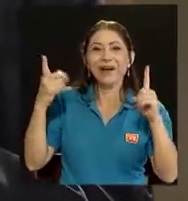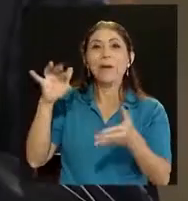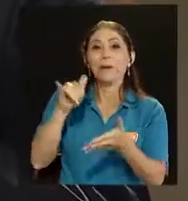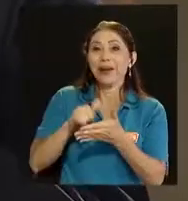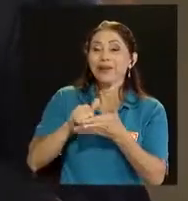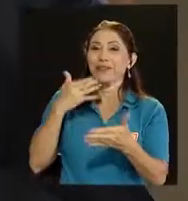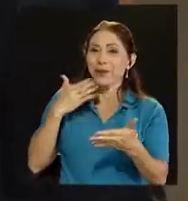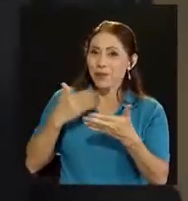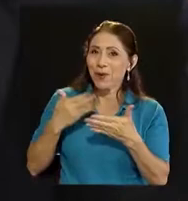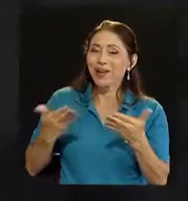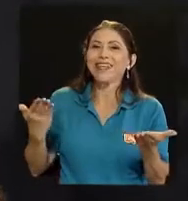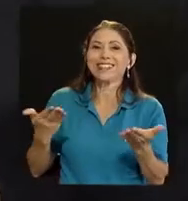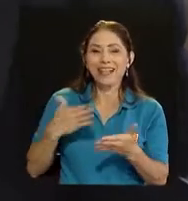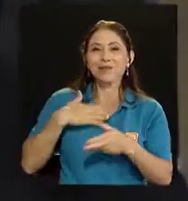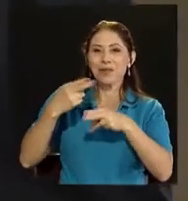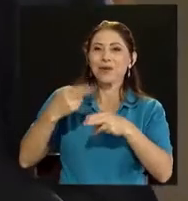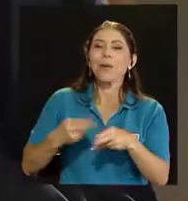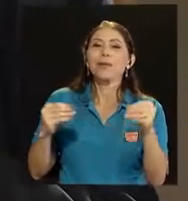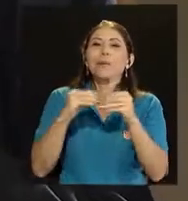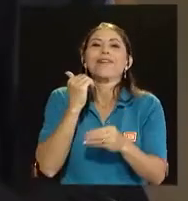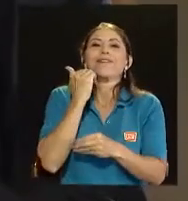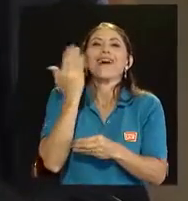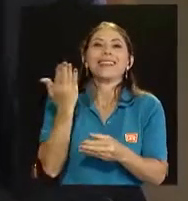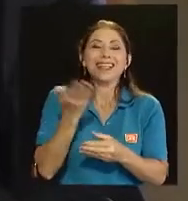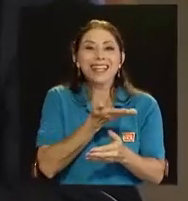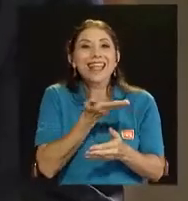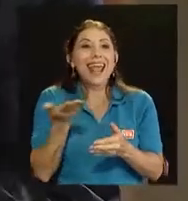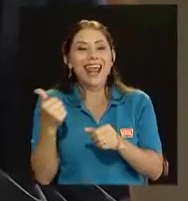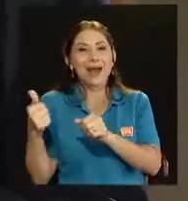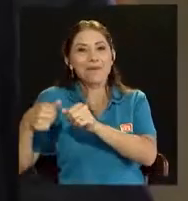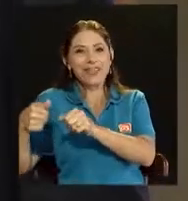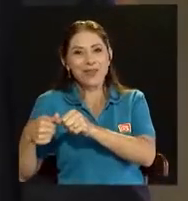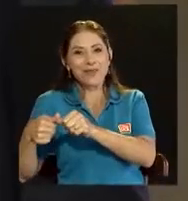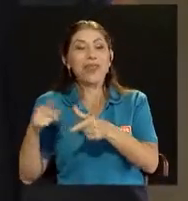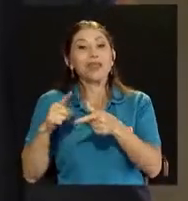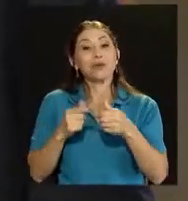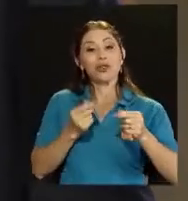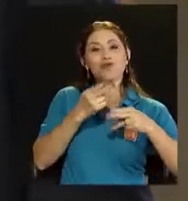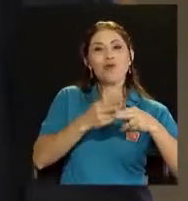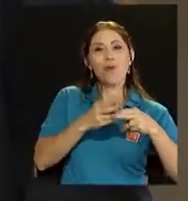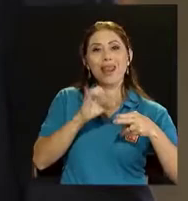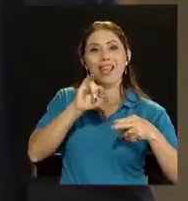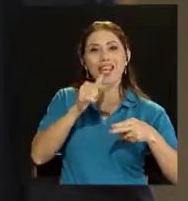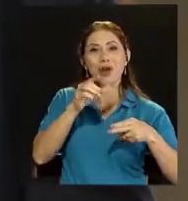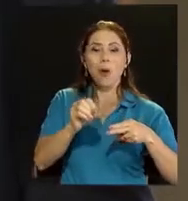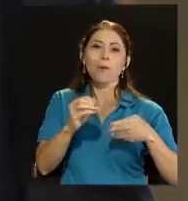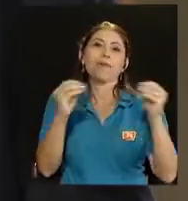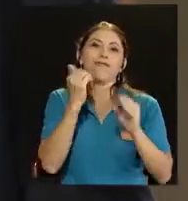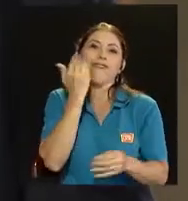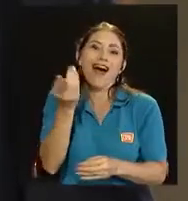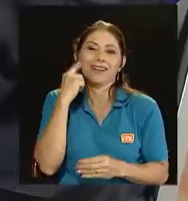bueno es que mi nombre es más fácil que el apellido, y sí, el Ingo creo que nos facilita